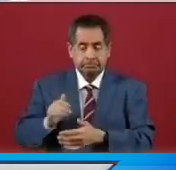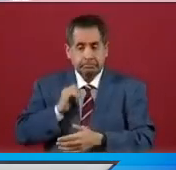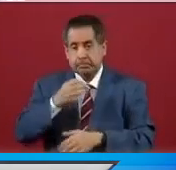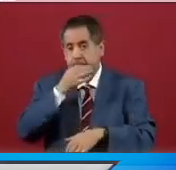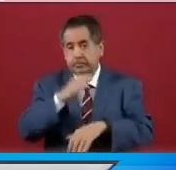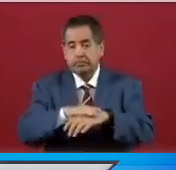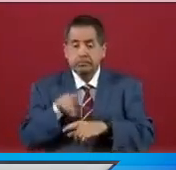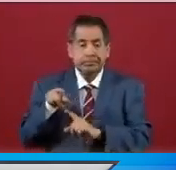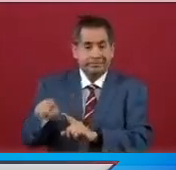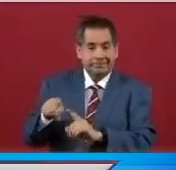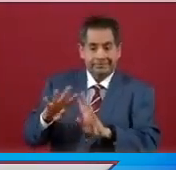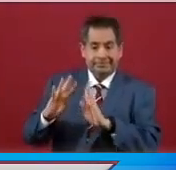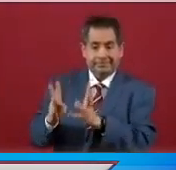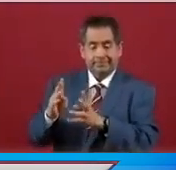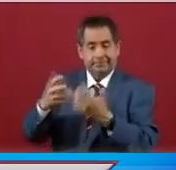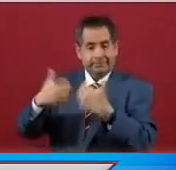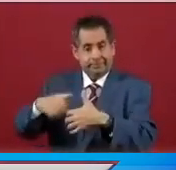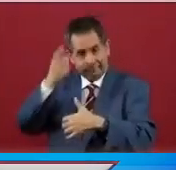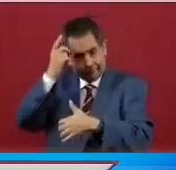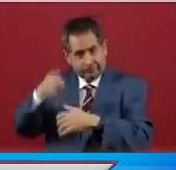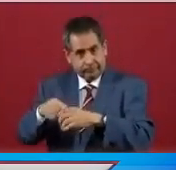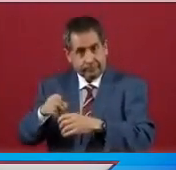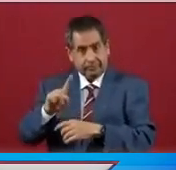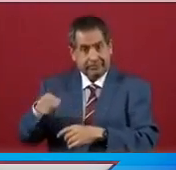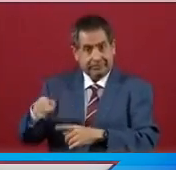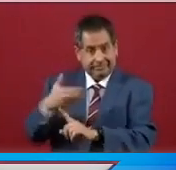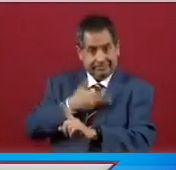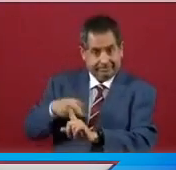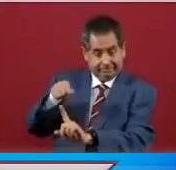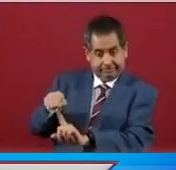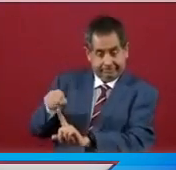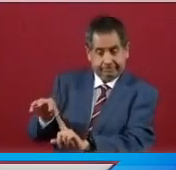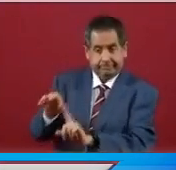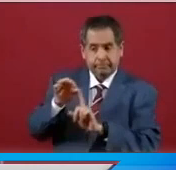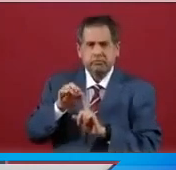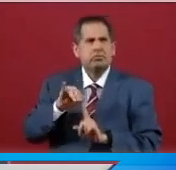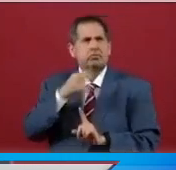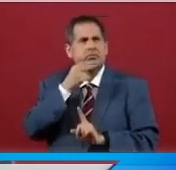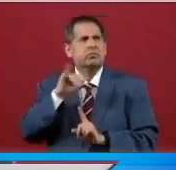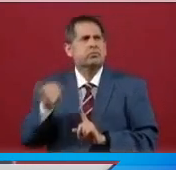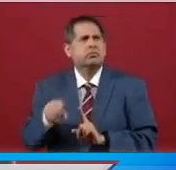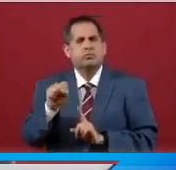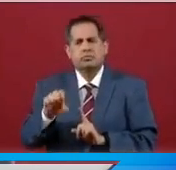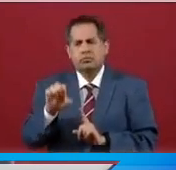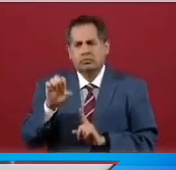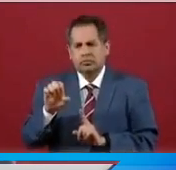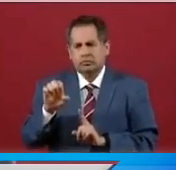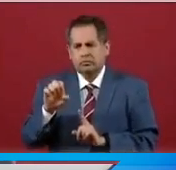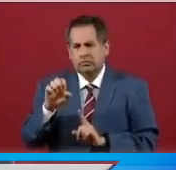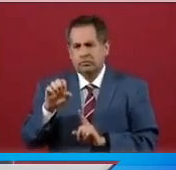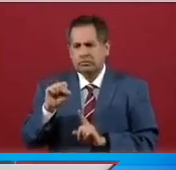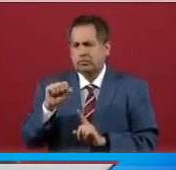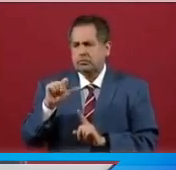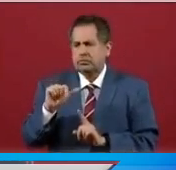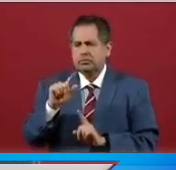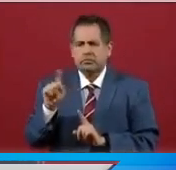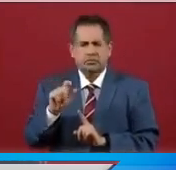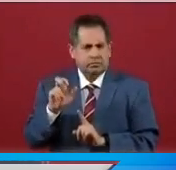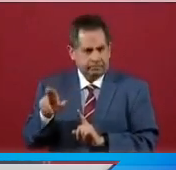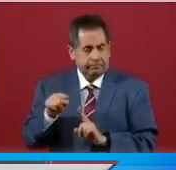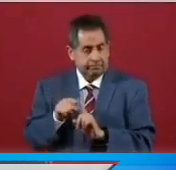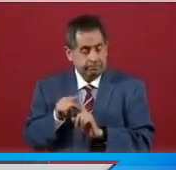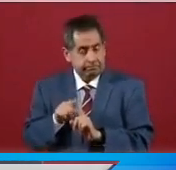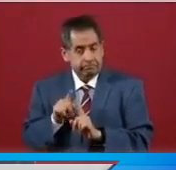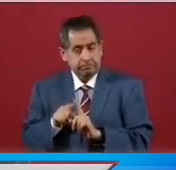1,6%. El presidente respeta las opiniones que se realizan aunque no las comparte. Se realizaron 3 compromisos el día de ayer con el